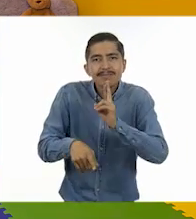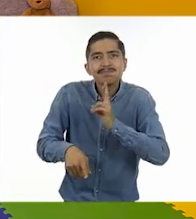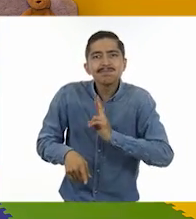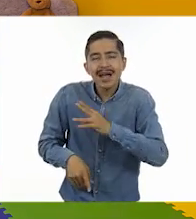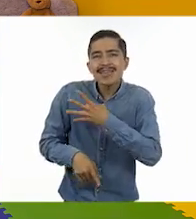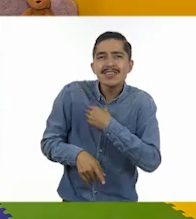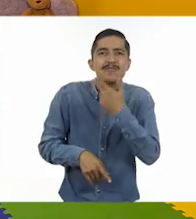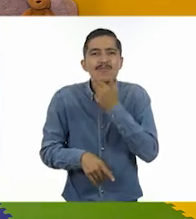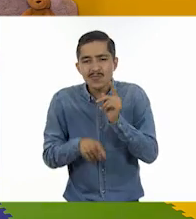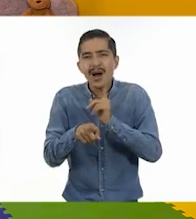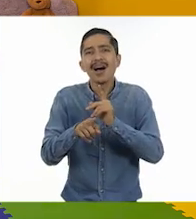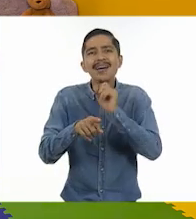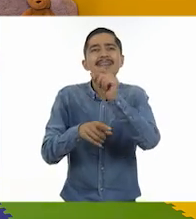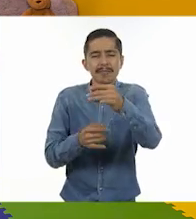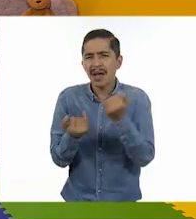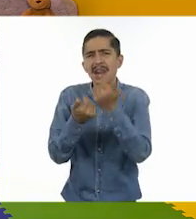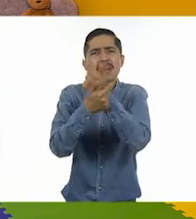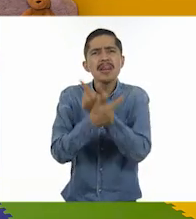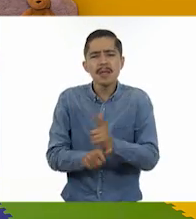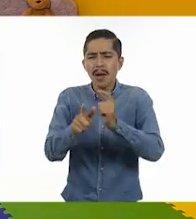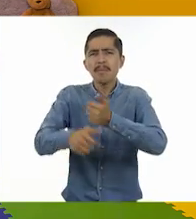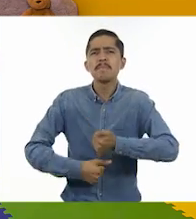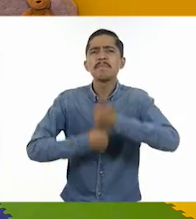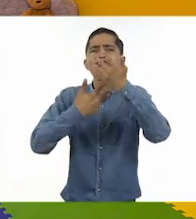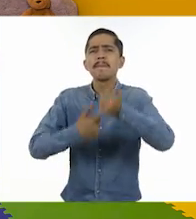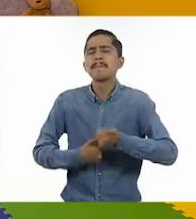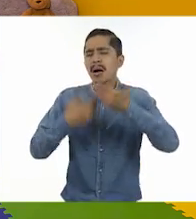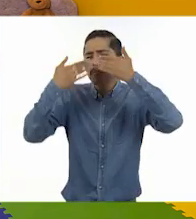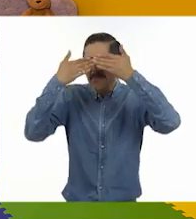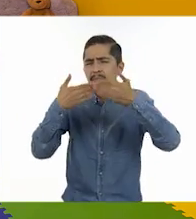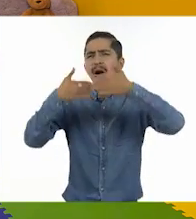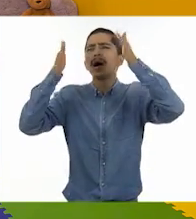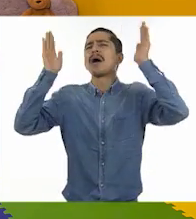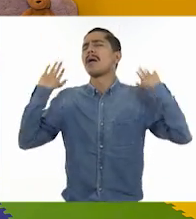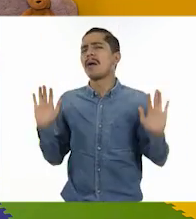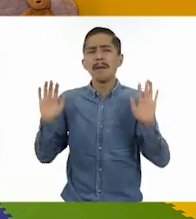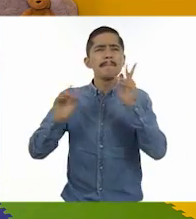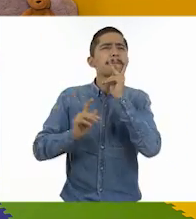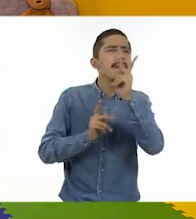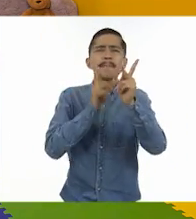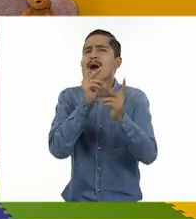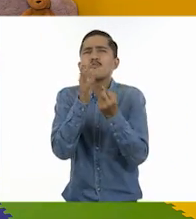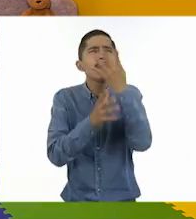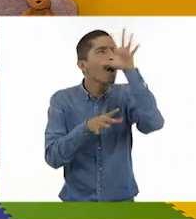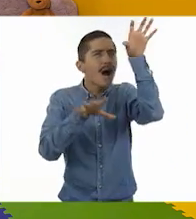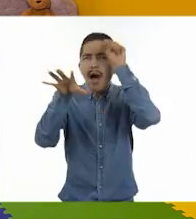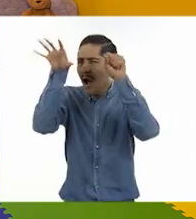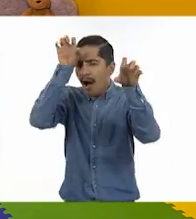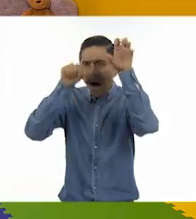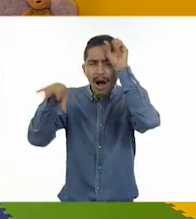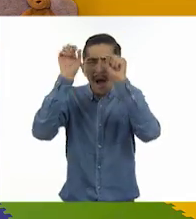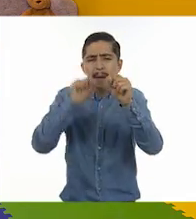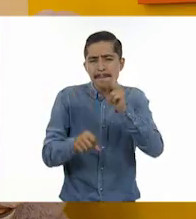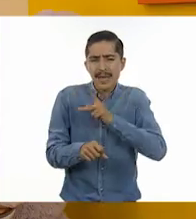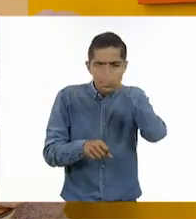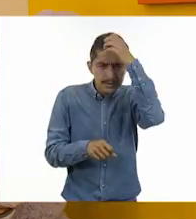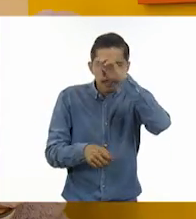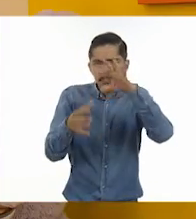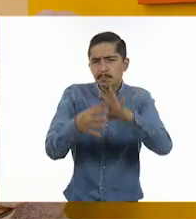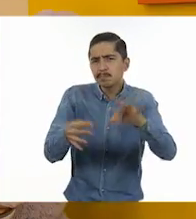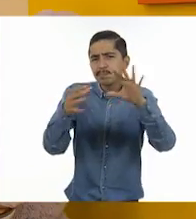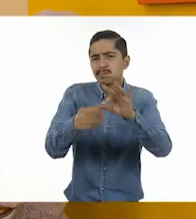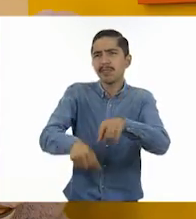pues ahora tiene la libertad de hablar de una manera más amplia, apropiándose de las palabras nuevas mientras relata sus experiencias.